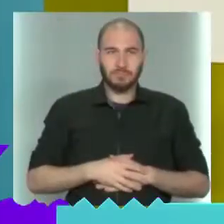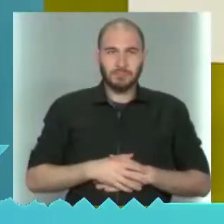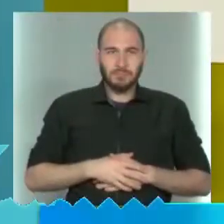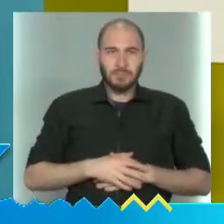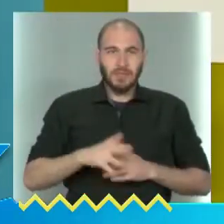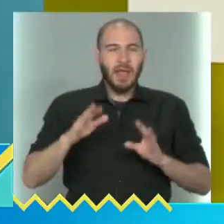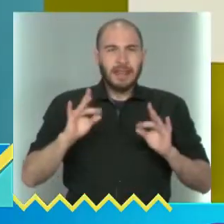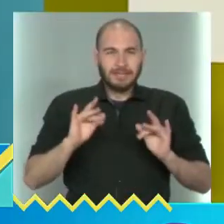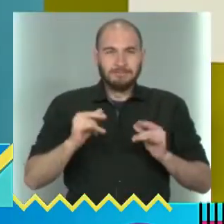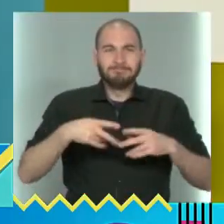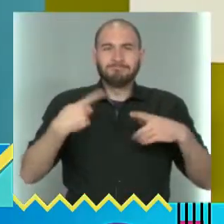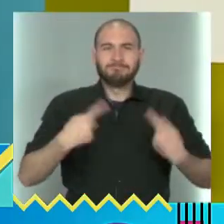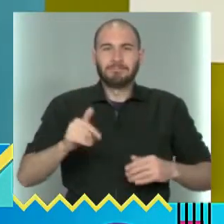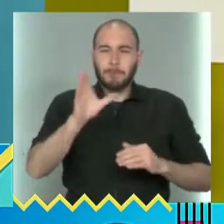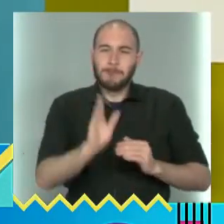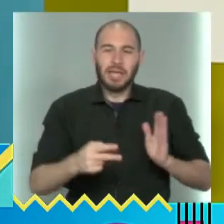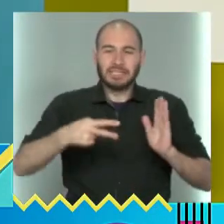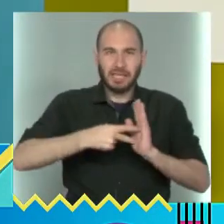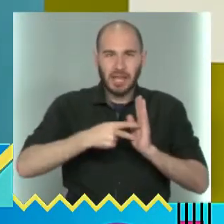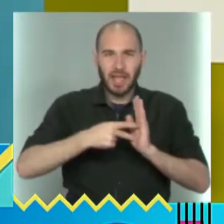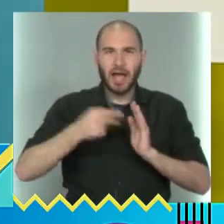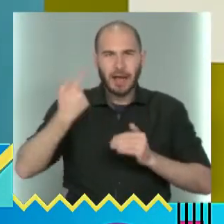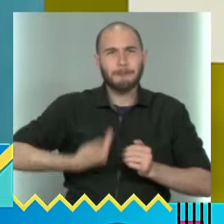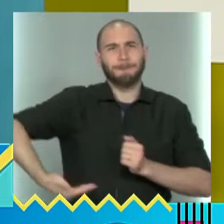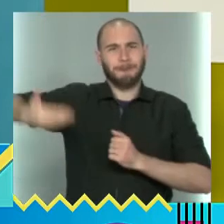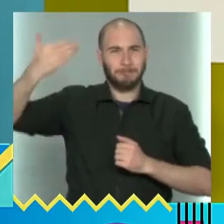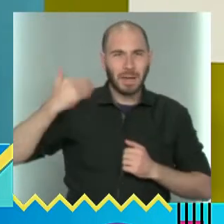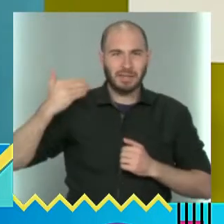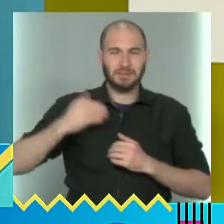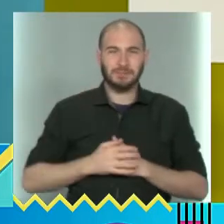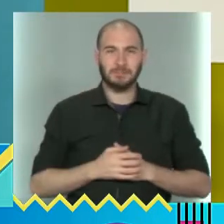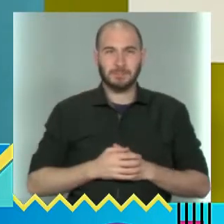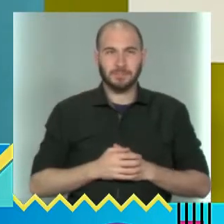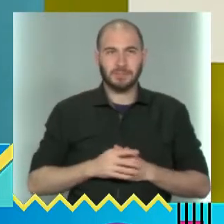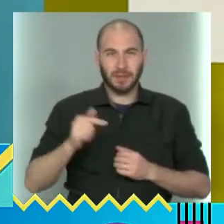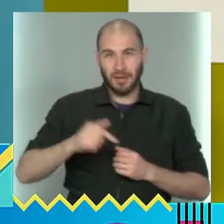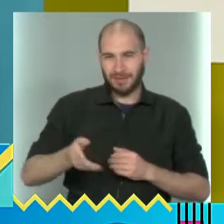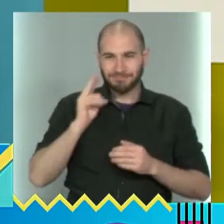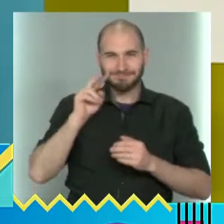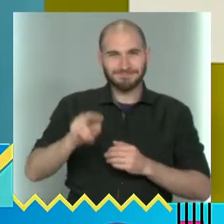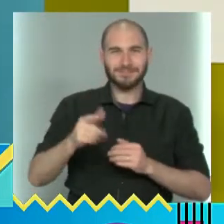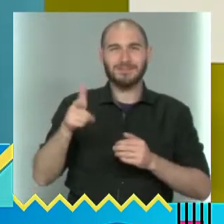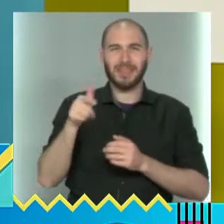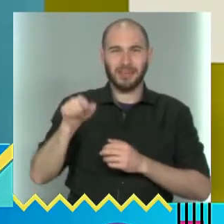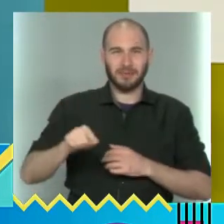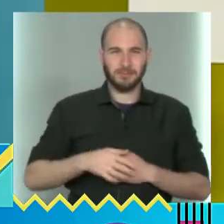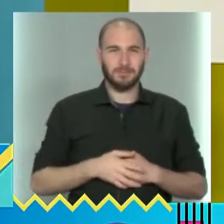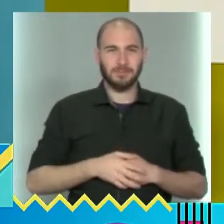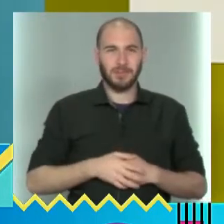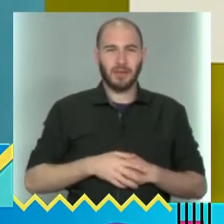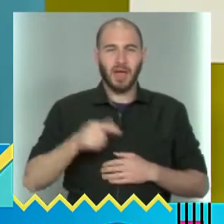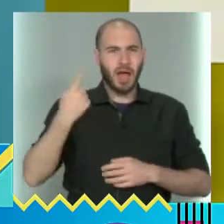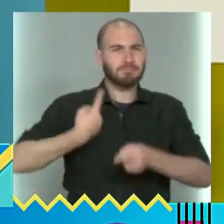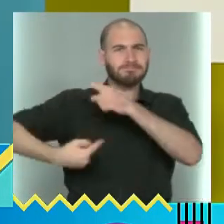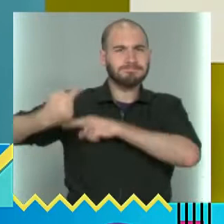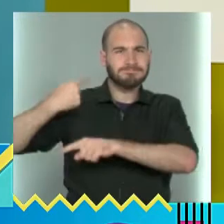La complejidad de la situación en Siria nos hace irnos mucho más atrás, lo veíamos recién en el clip, ¿no? Bueno, hay una